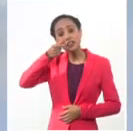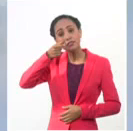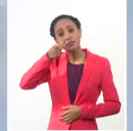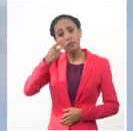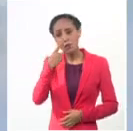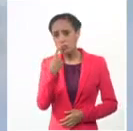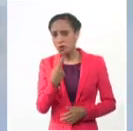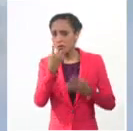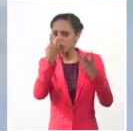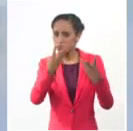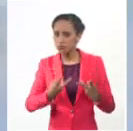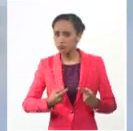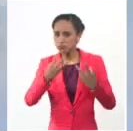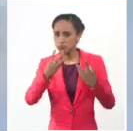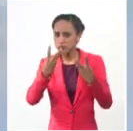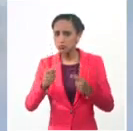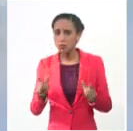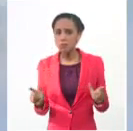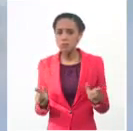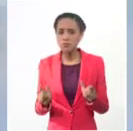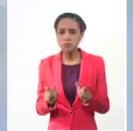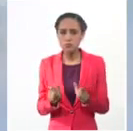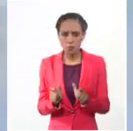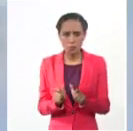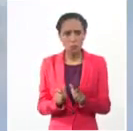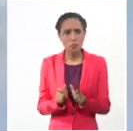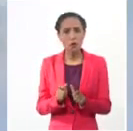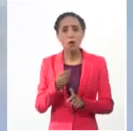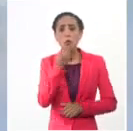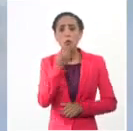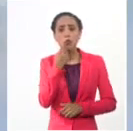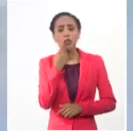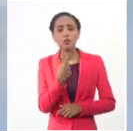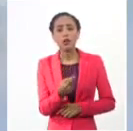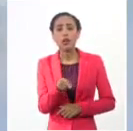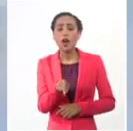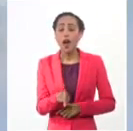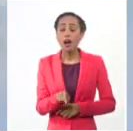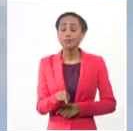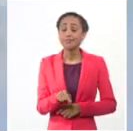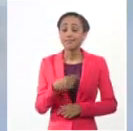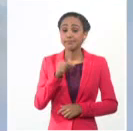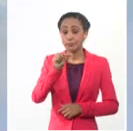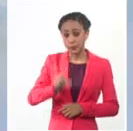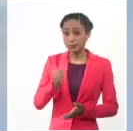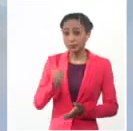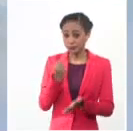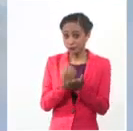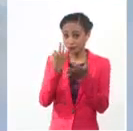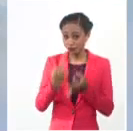números han ido disminuyendo, y un número de casos activos confirmados,